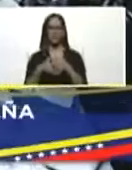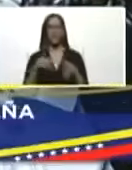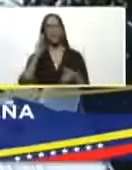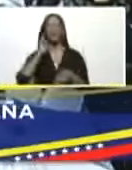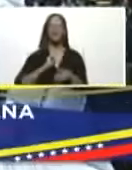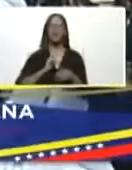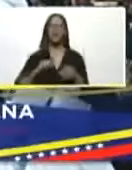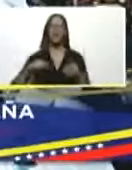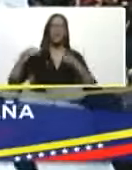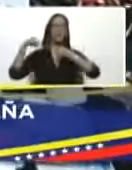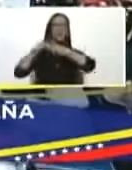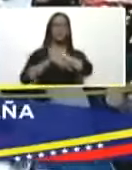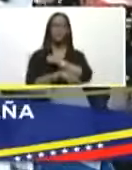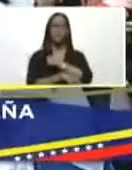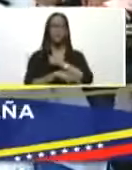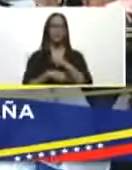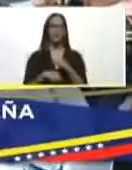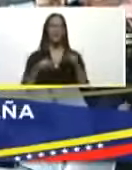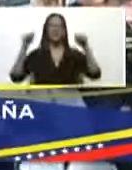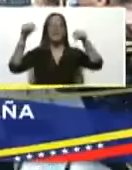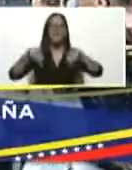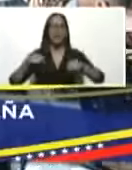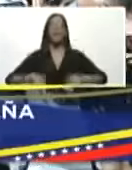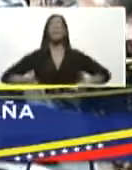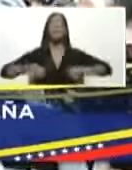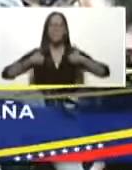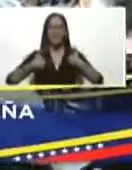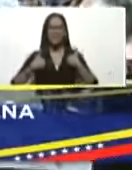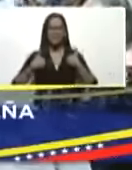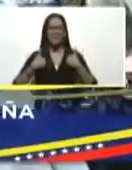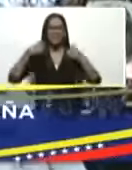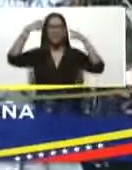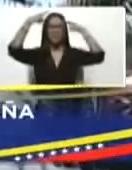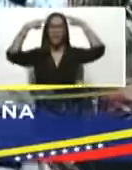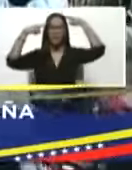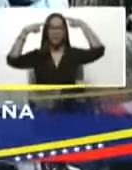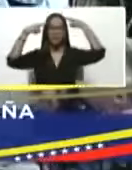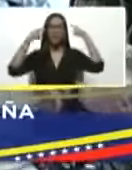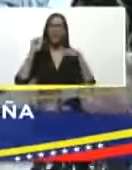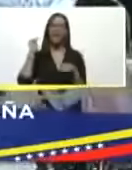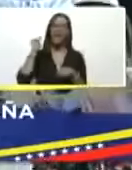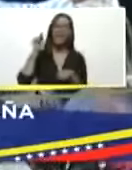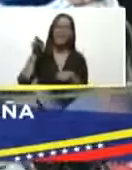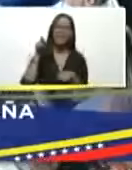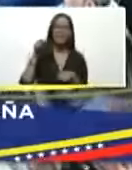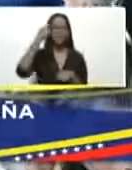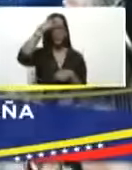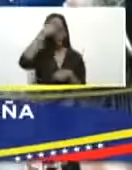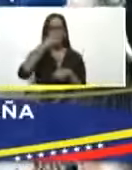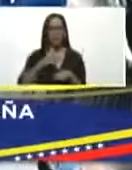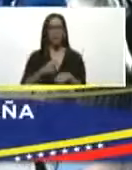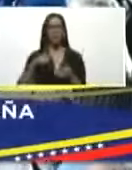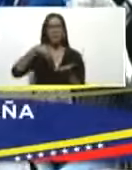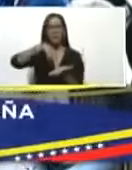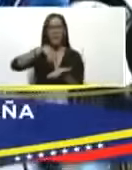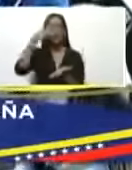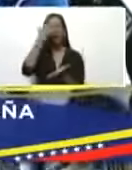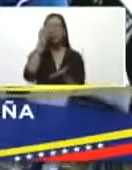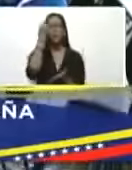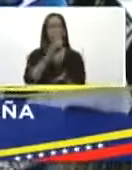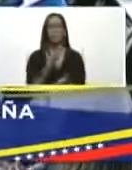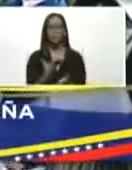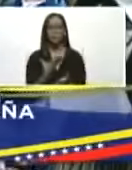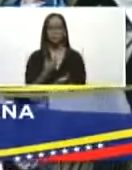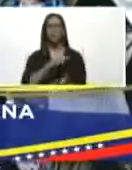bolivariano hasta la médula y hoy más que nunca chavista? Ese pueblo de a pie hermoso es nuestra